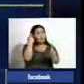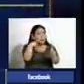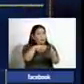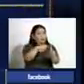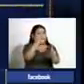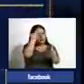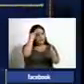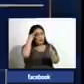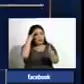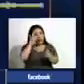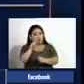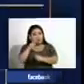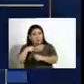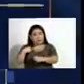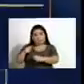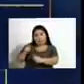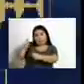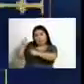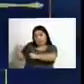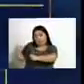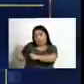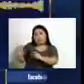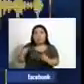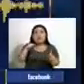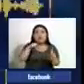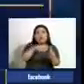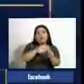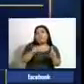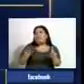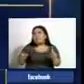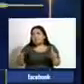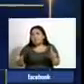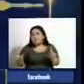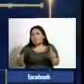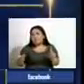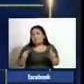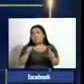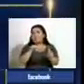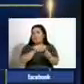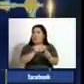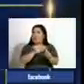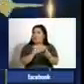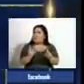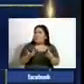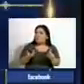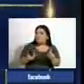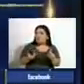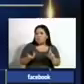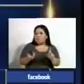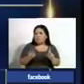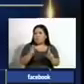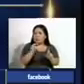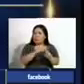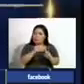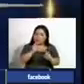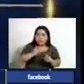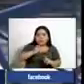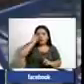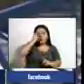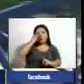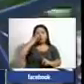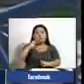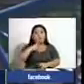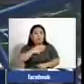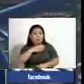denuncia, de esta situación, pues va a generar un mayor nivel de violencia contra